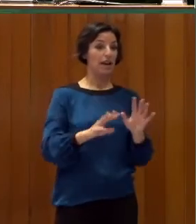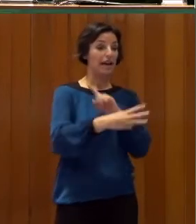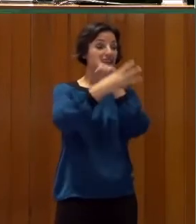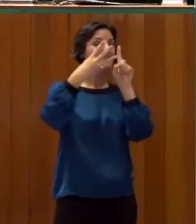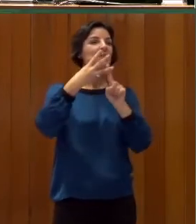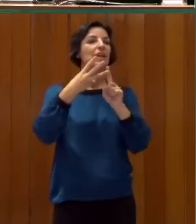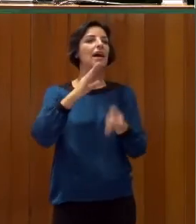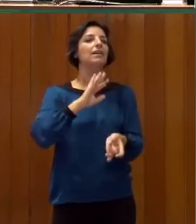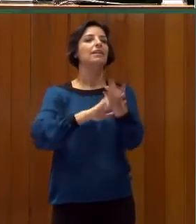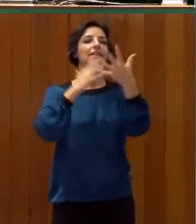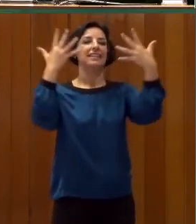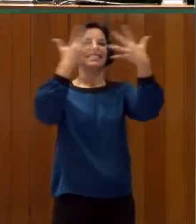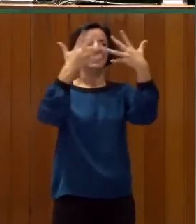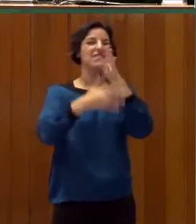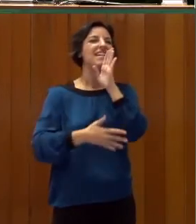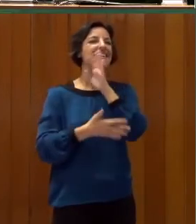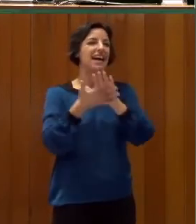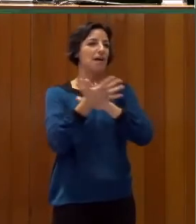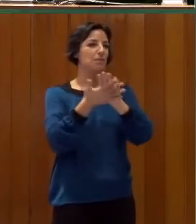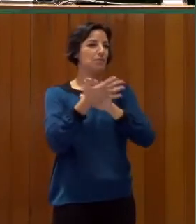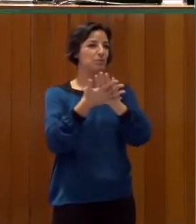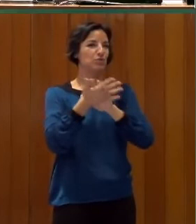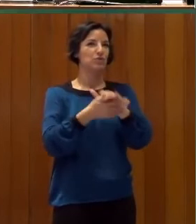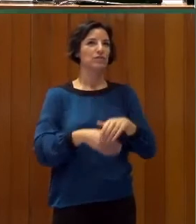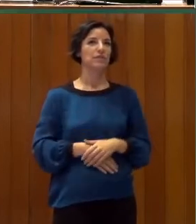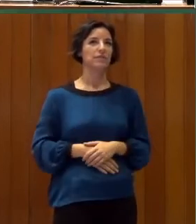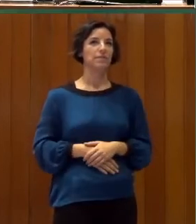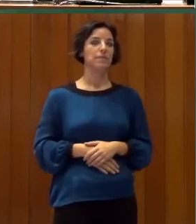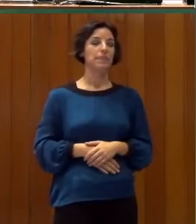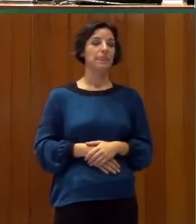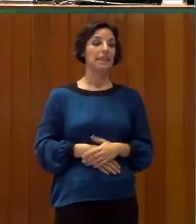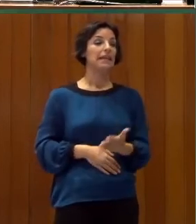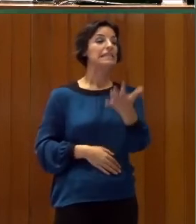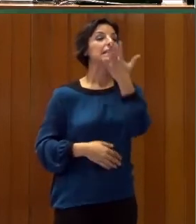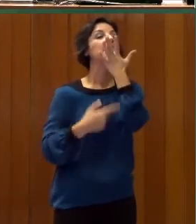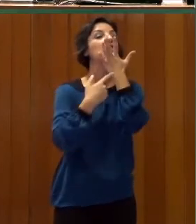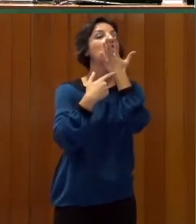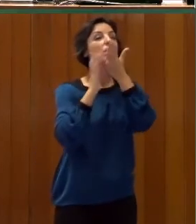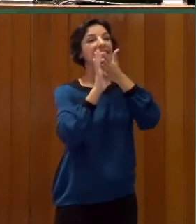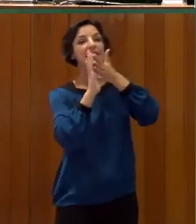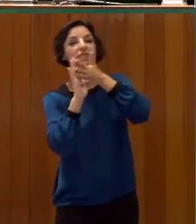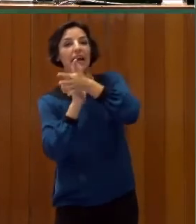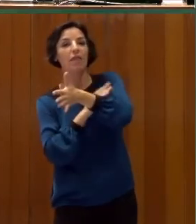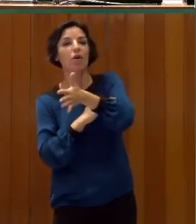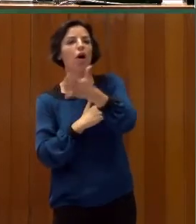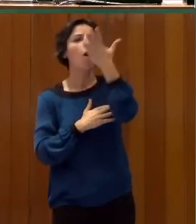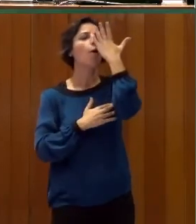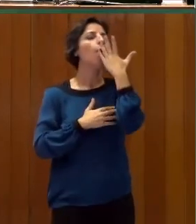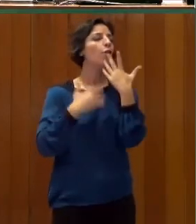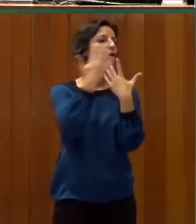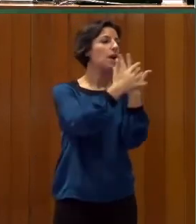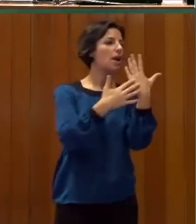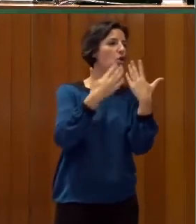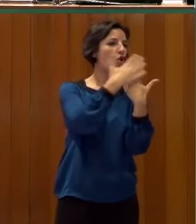interferencia que hablábamos antes entre el significado del signo y el color de la mano.